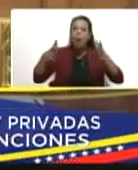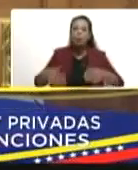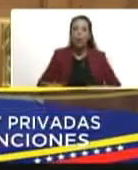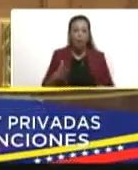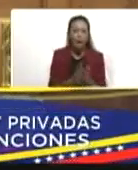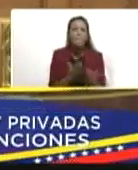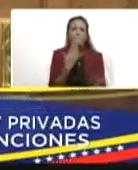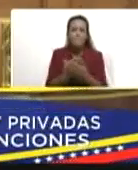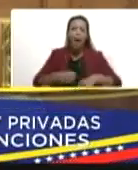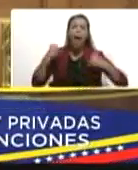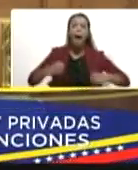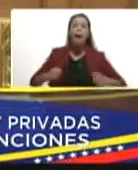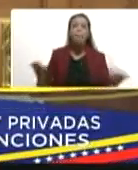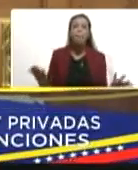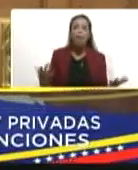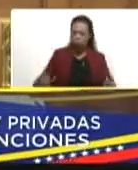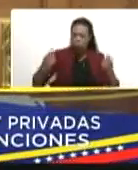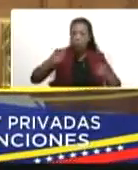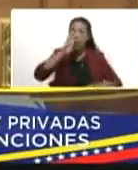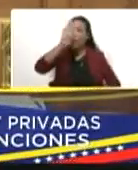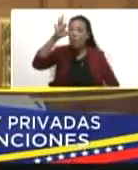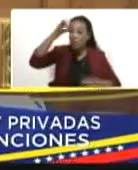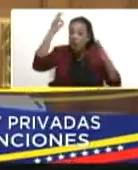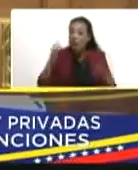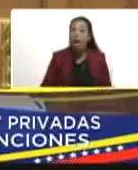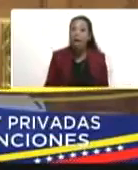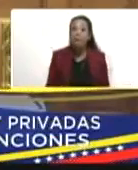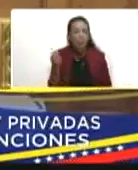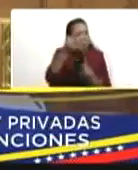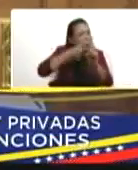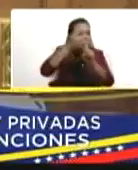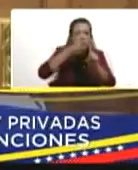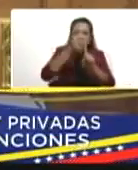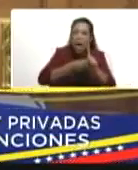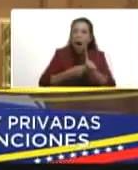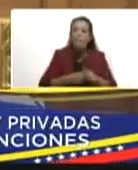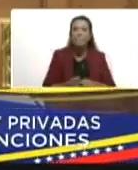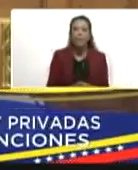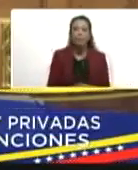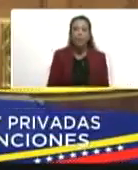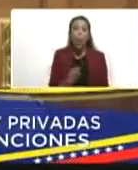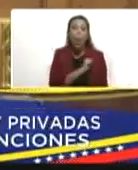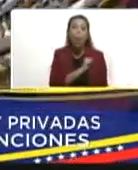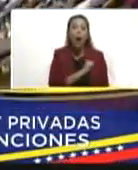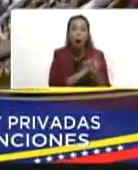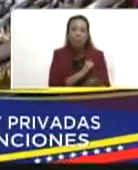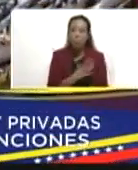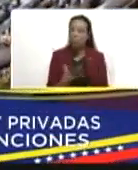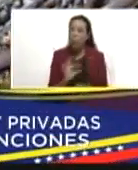echados adante de los que creemos en el futuro de los que luchamos hasta la última gota de sangre de su